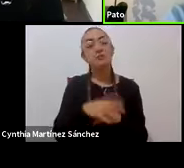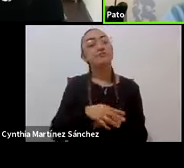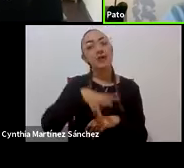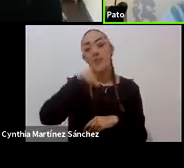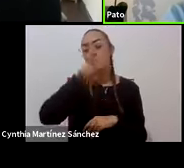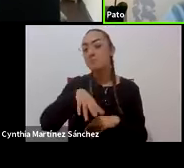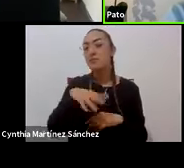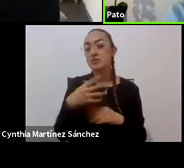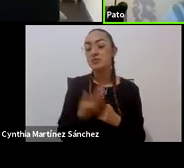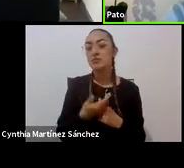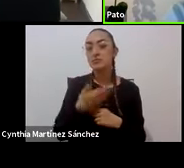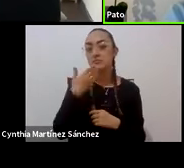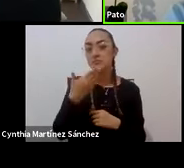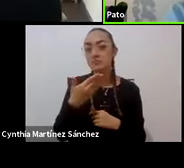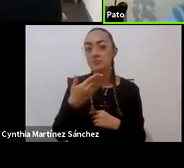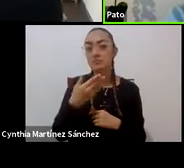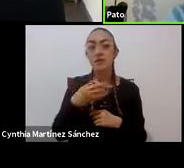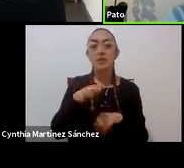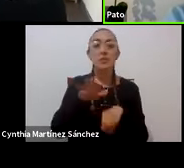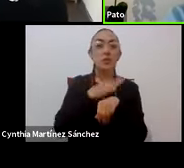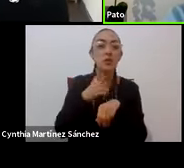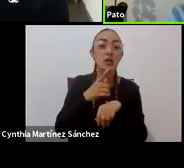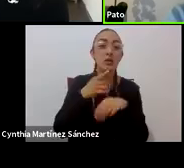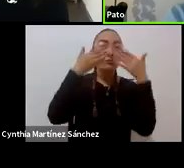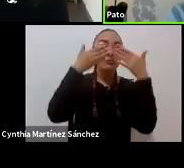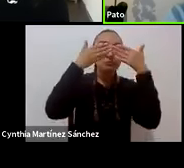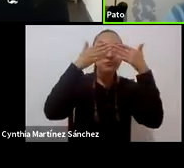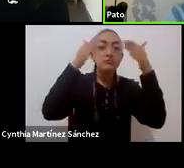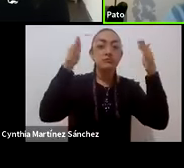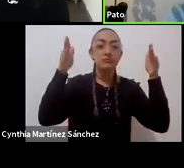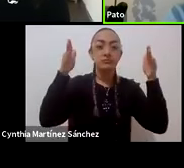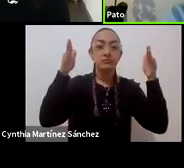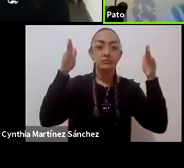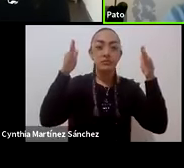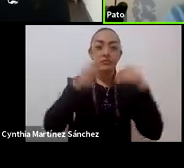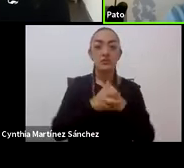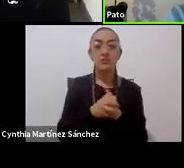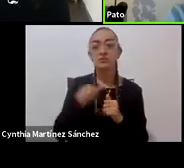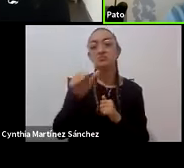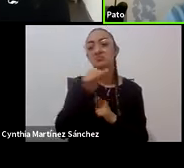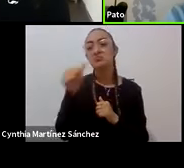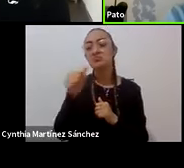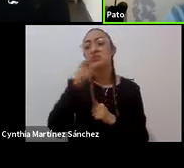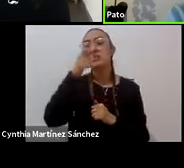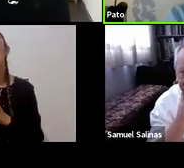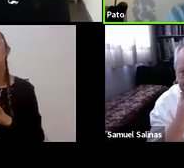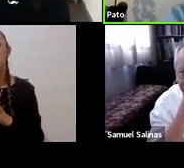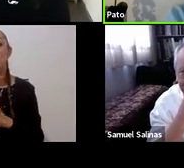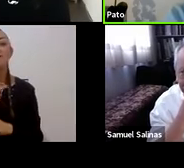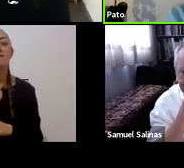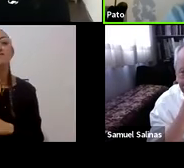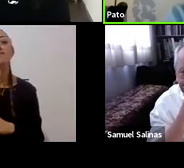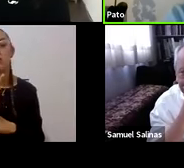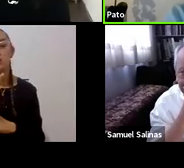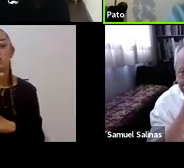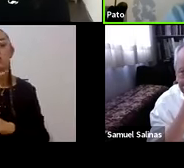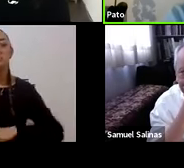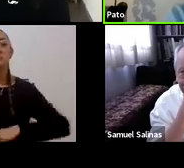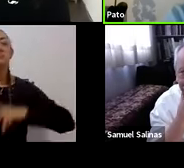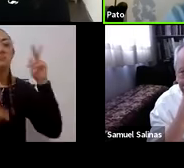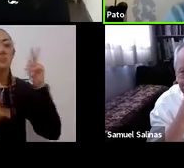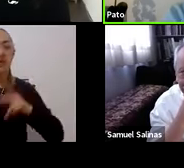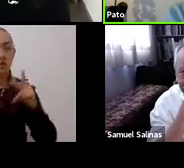¿no? Porque es un abrir de ojos y lo otro es tomar la voz. Creo que la estrategia del